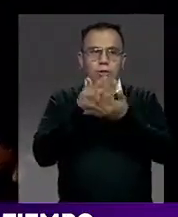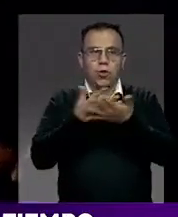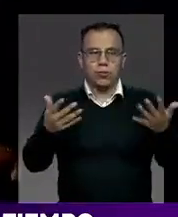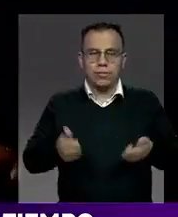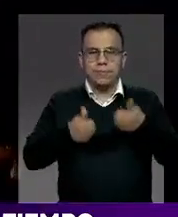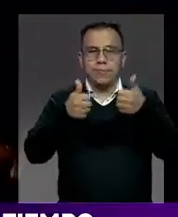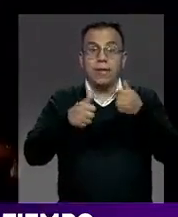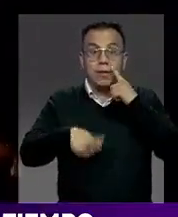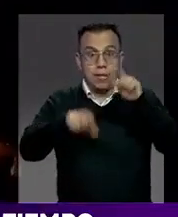y está probada que funciona